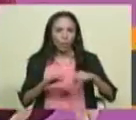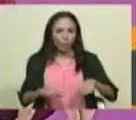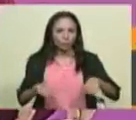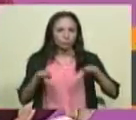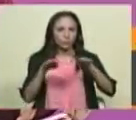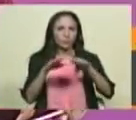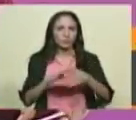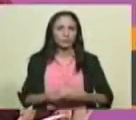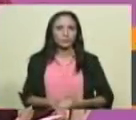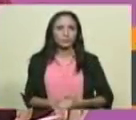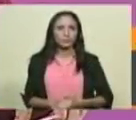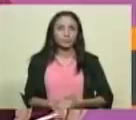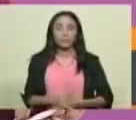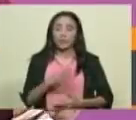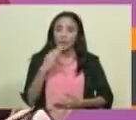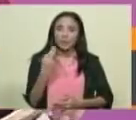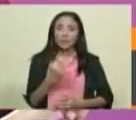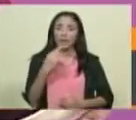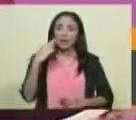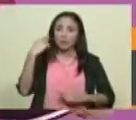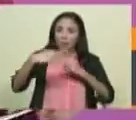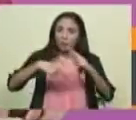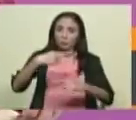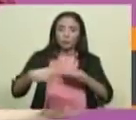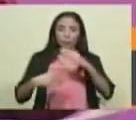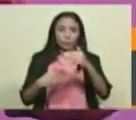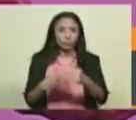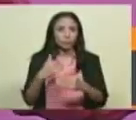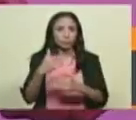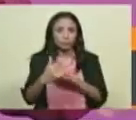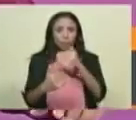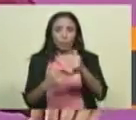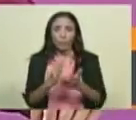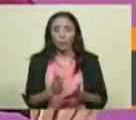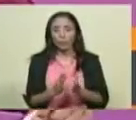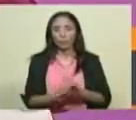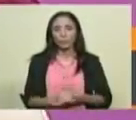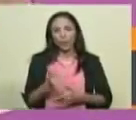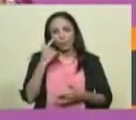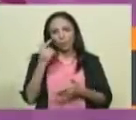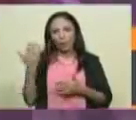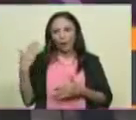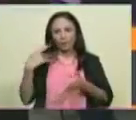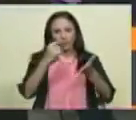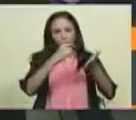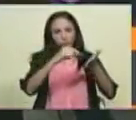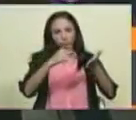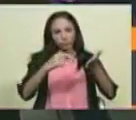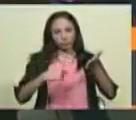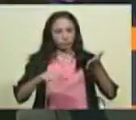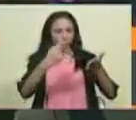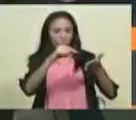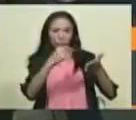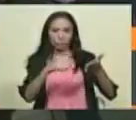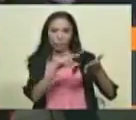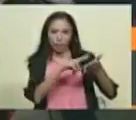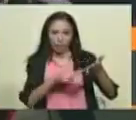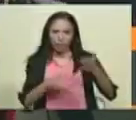Sin lugar a dudas, la revolución ha dado pasos importantes. Yo estaba revisando cuántas cosas hemos